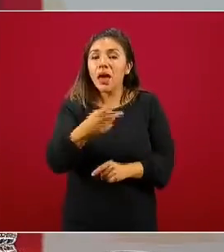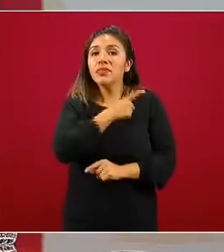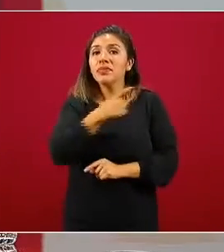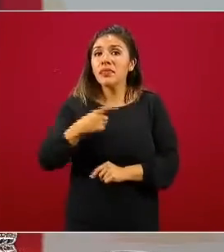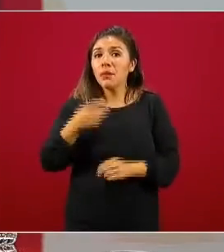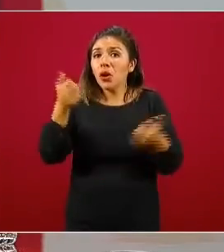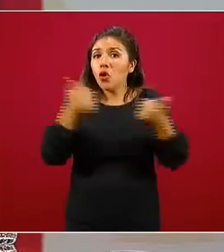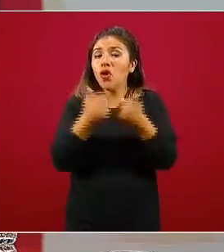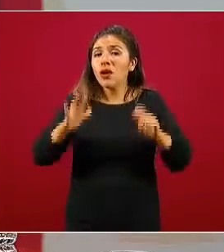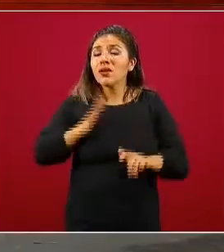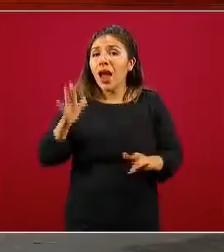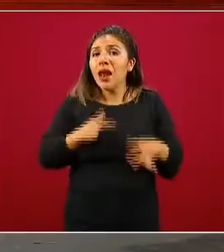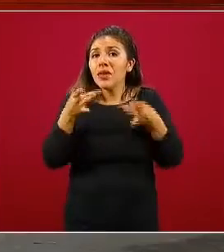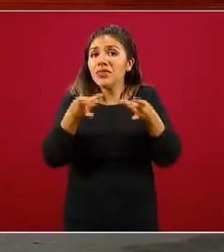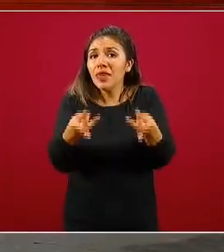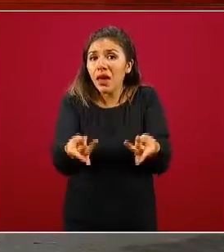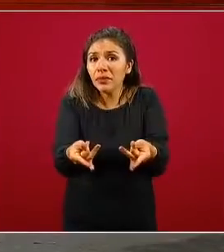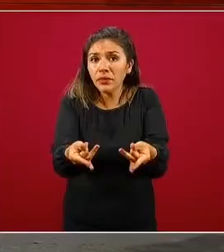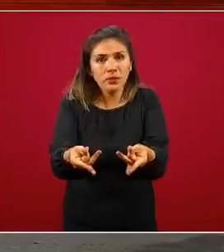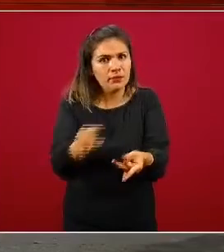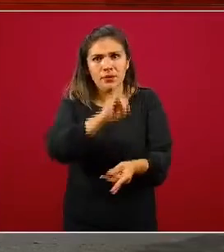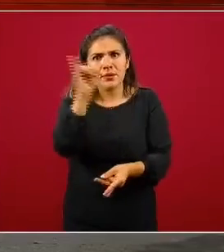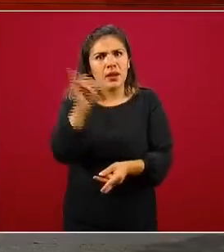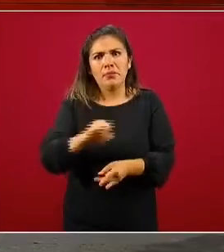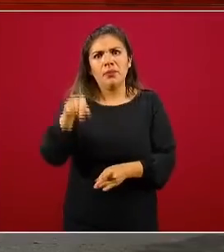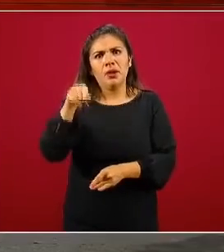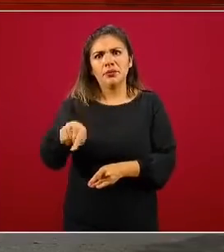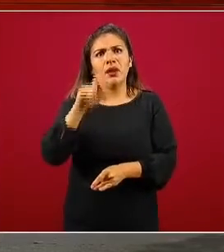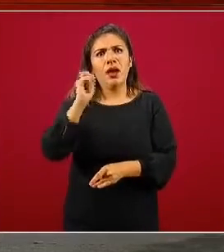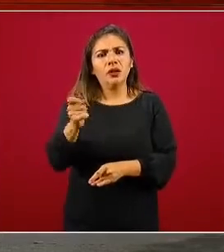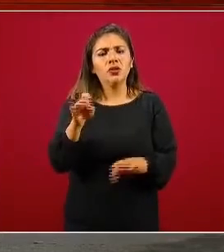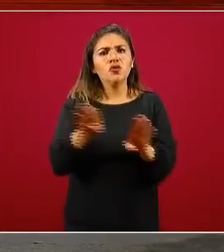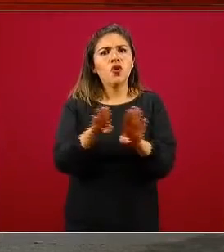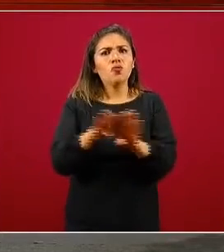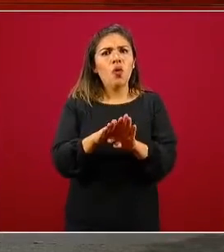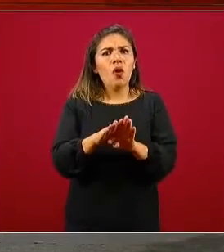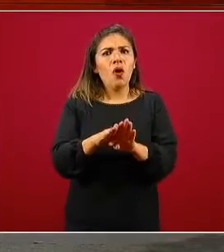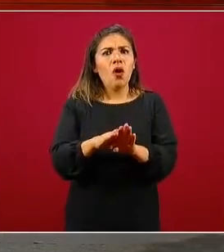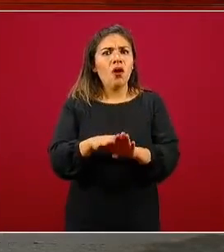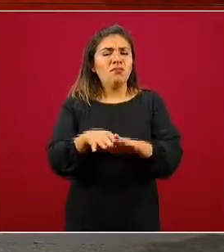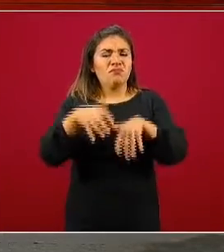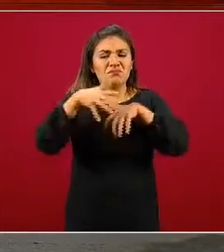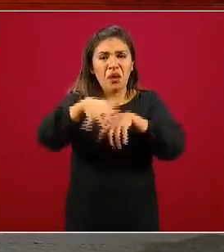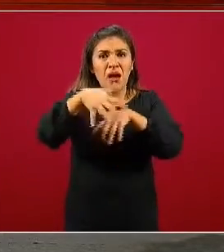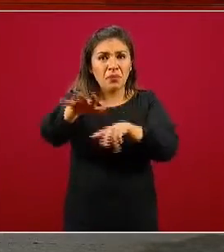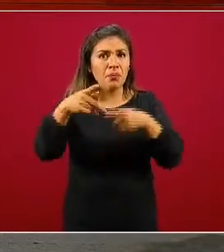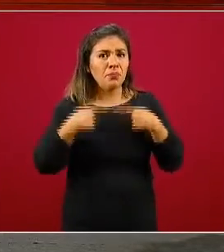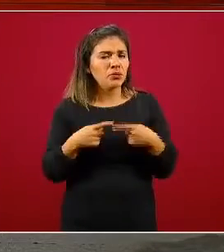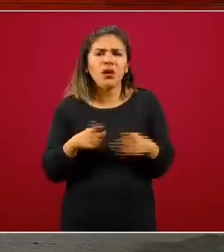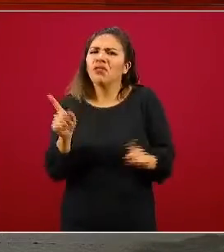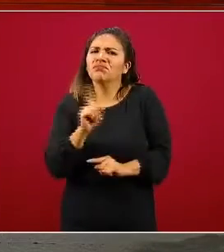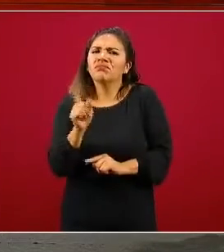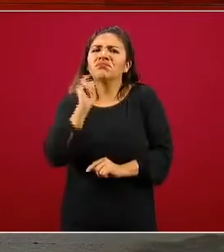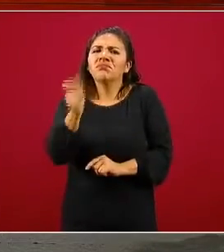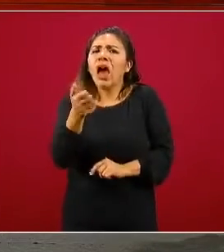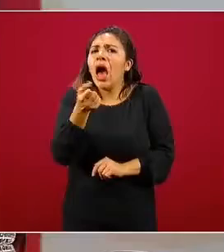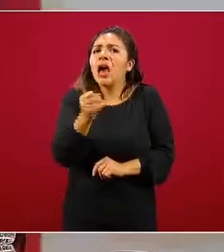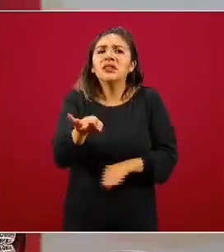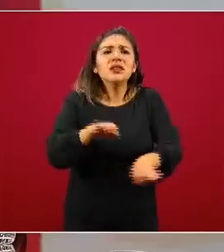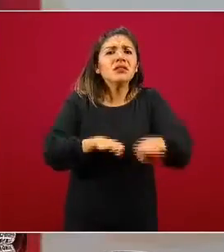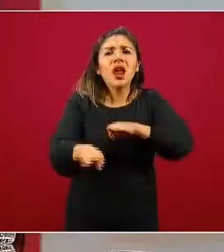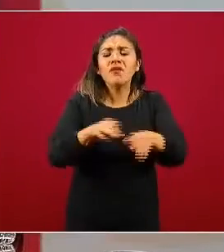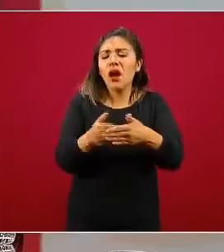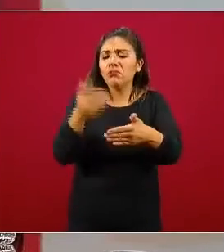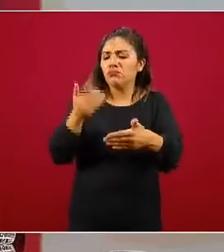calidad, nunca es producto o respuesta a una manifestación, simplemente es lo que hemos estado haciendo durante las